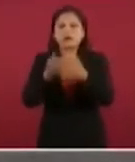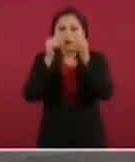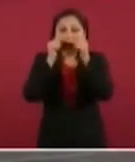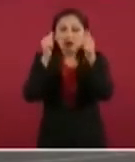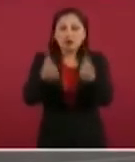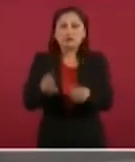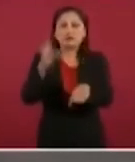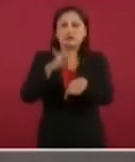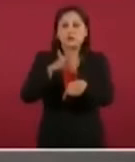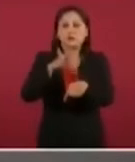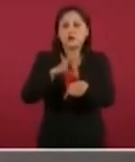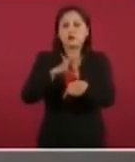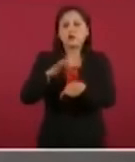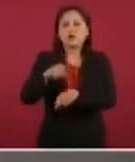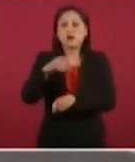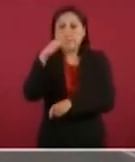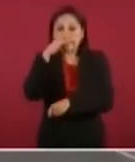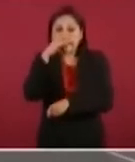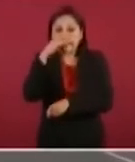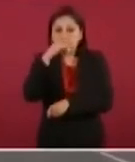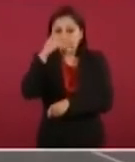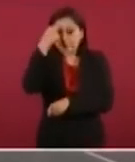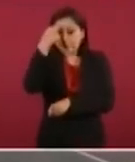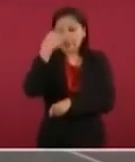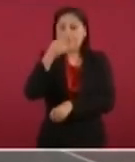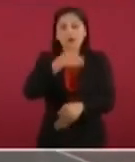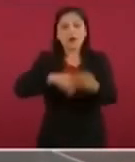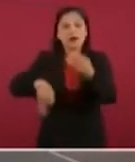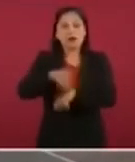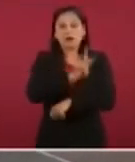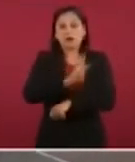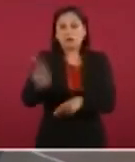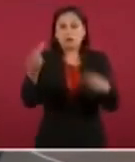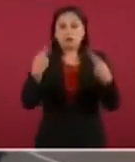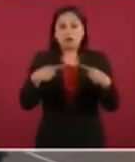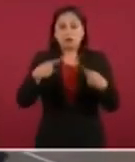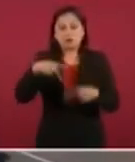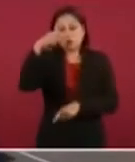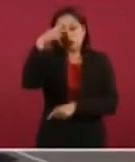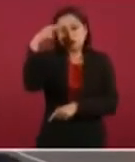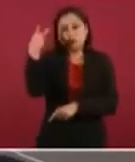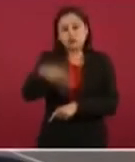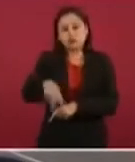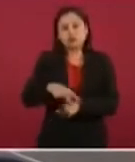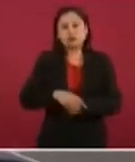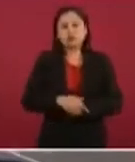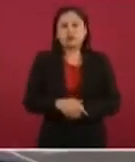gratuita y de calidad a todos los habitantes de México.